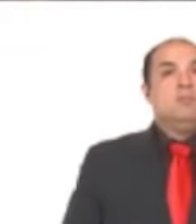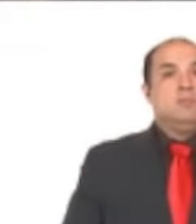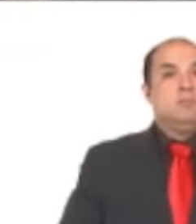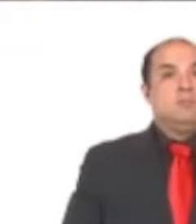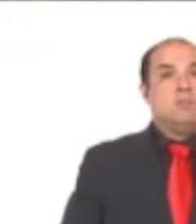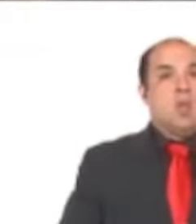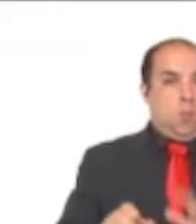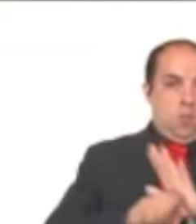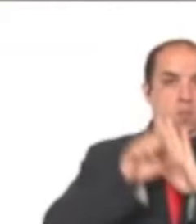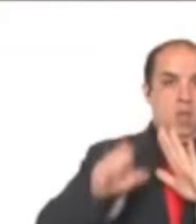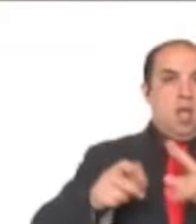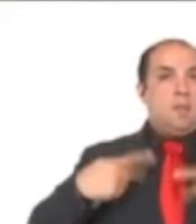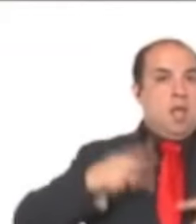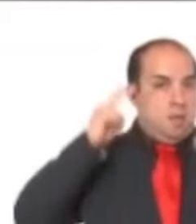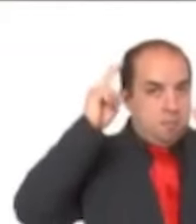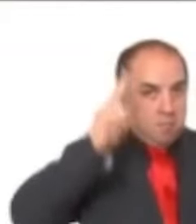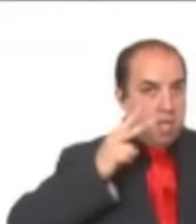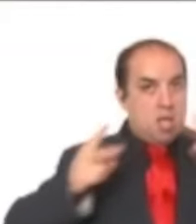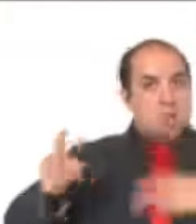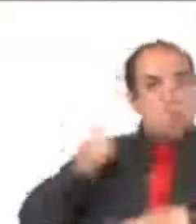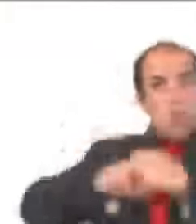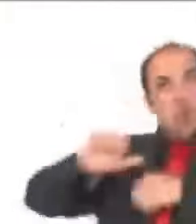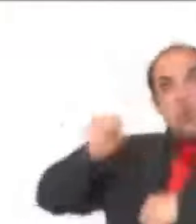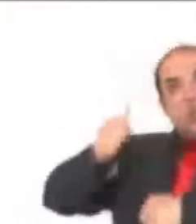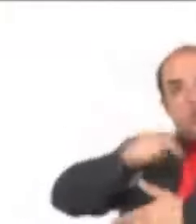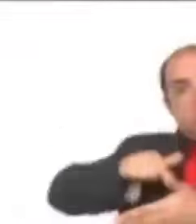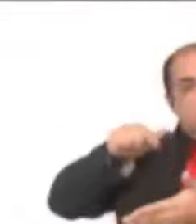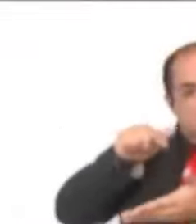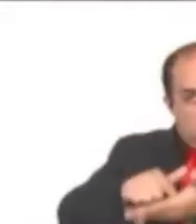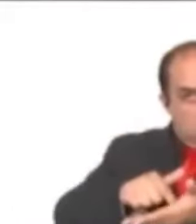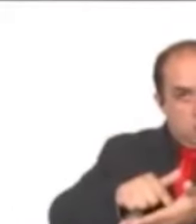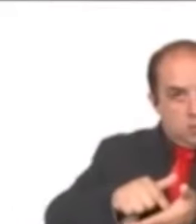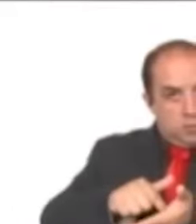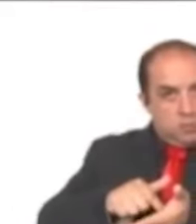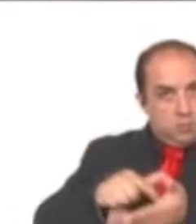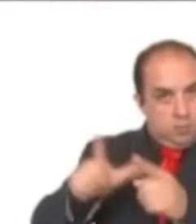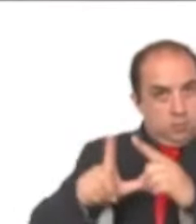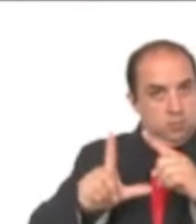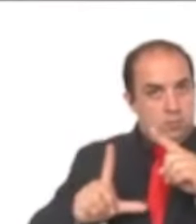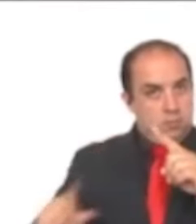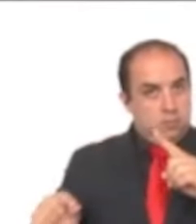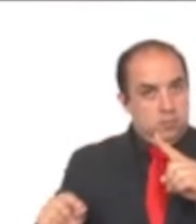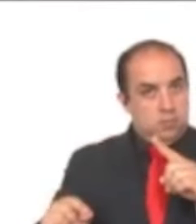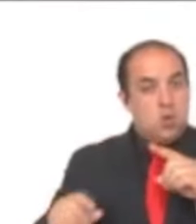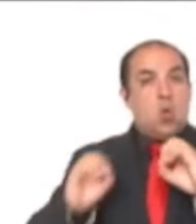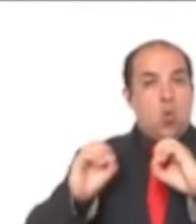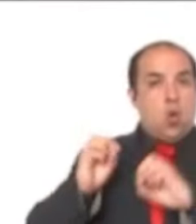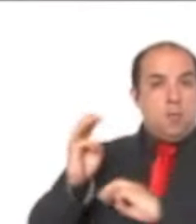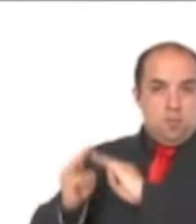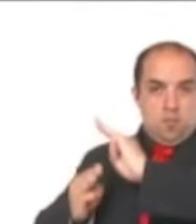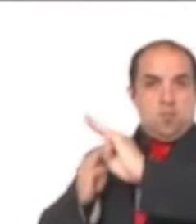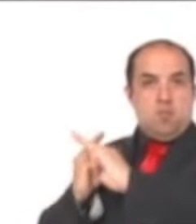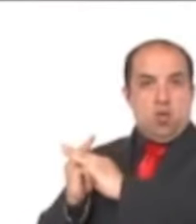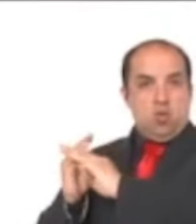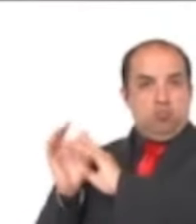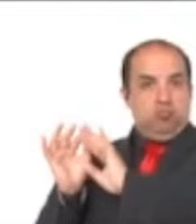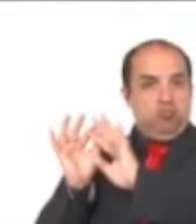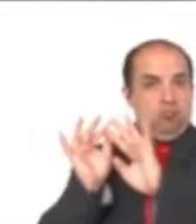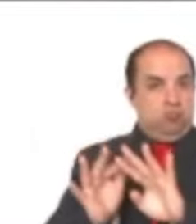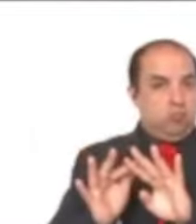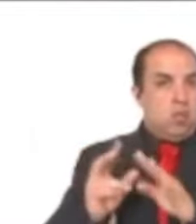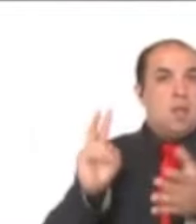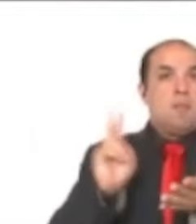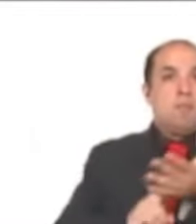Para los visitantes que vienen de otros lugares del país y del mundo, va a